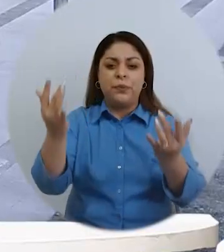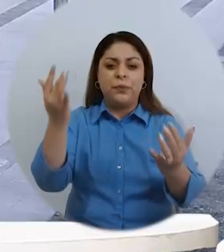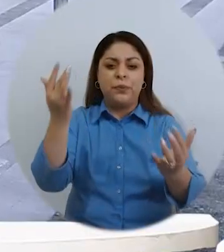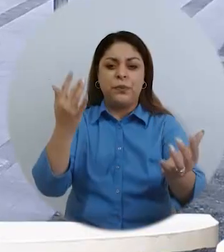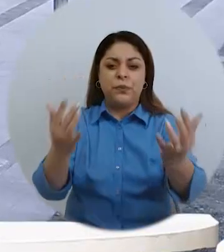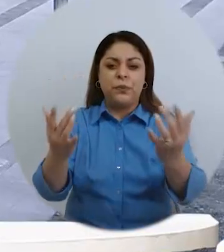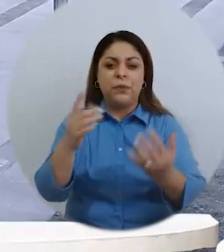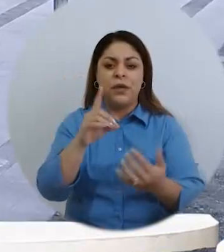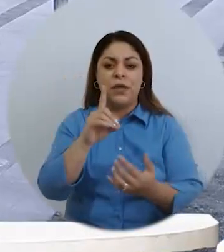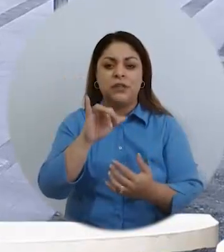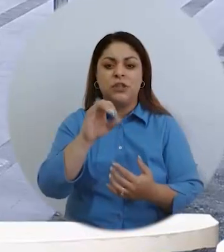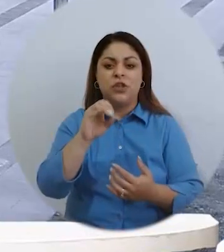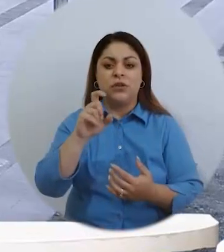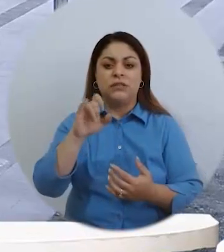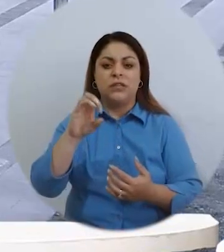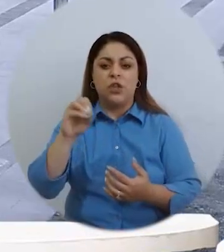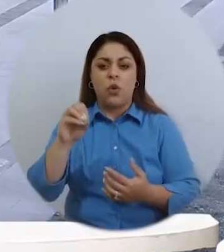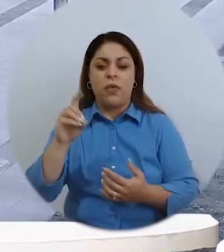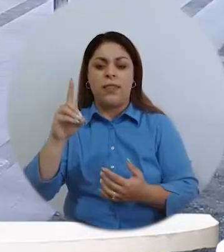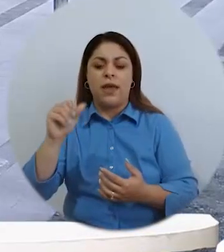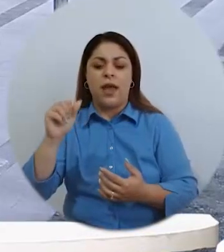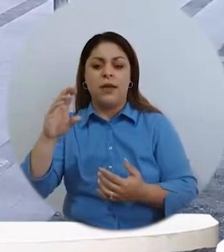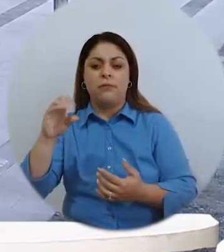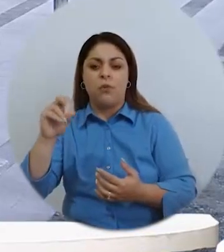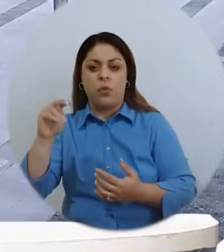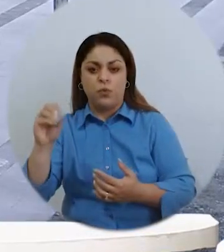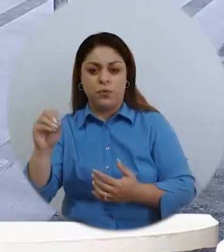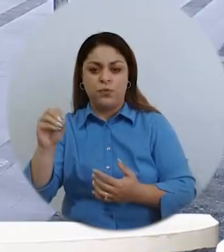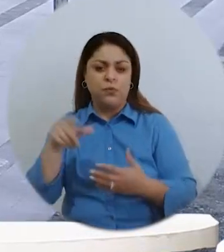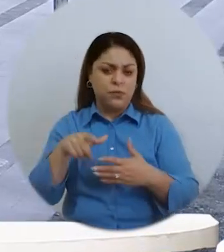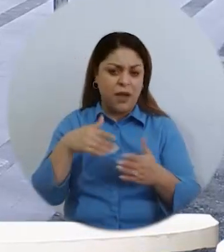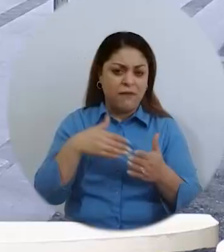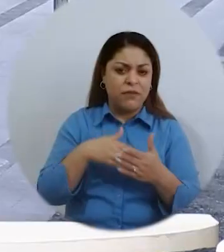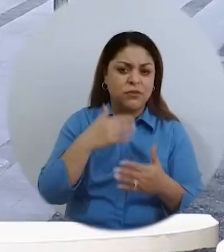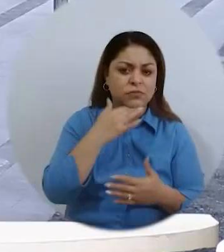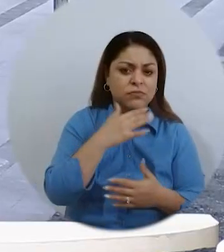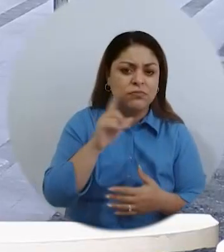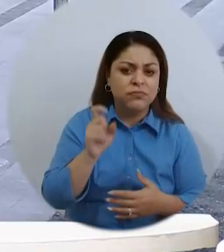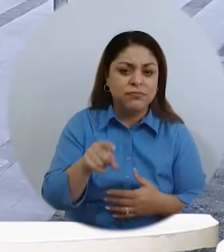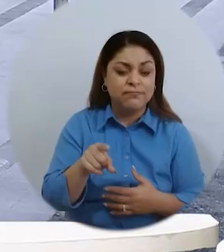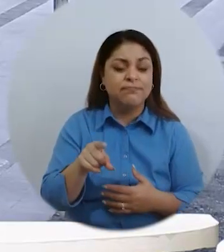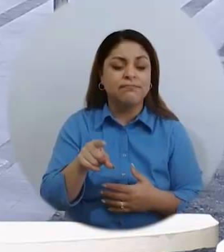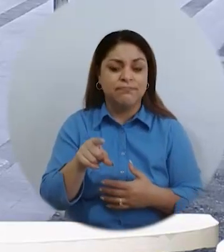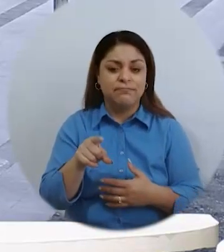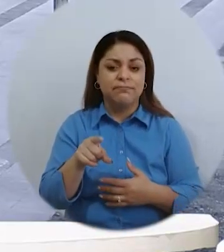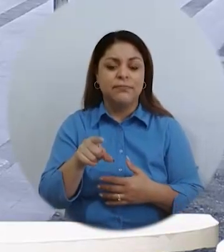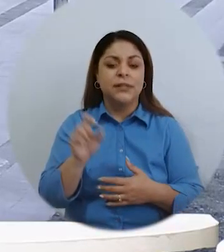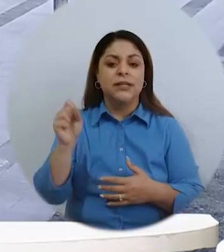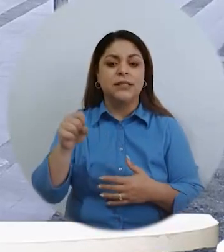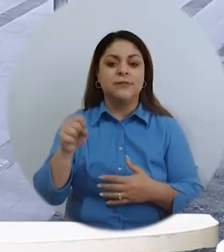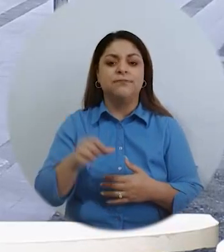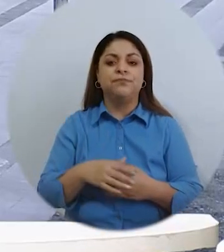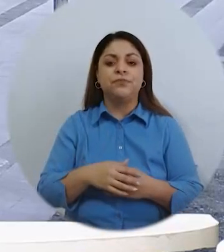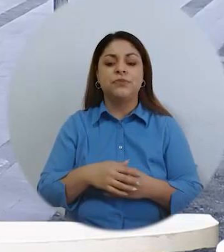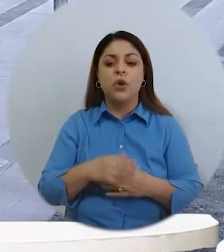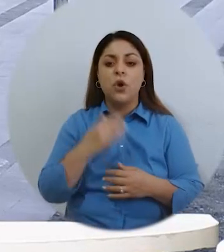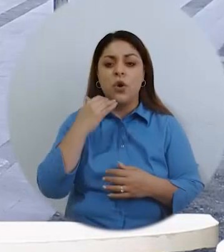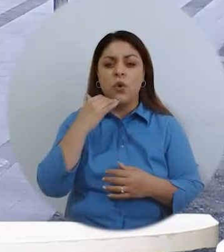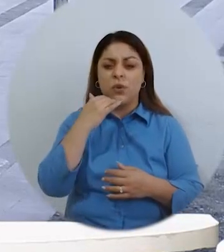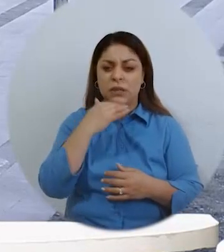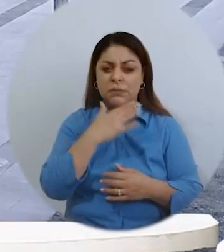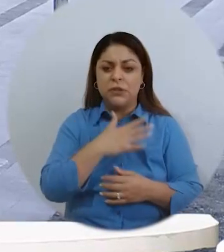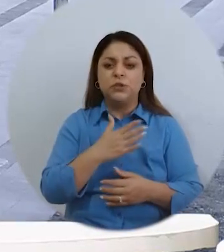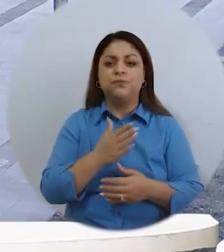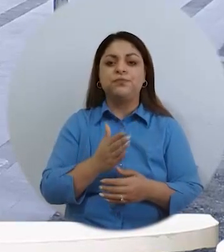incide en términos del cambio climático, cómo incide, por ejemplo, en términos de la contaminación. La contaminación